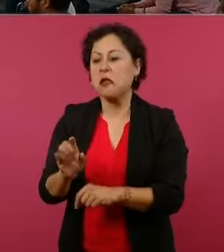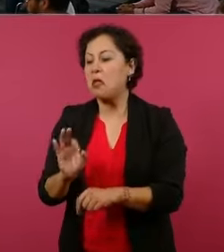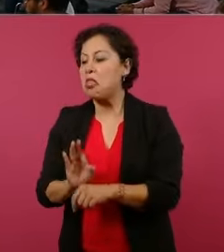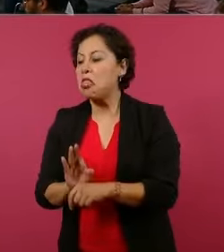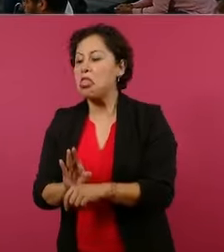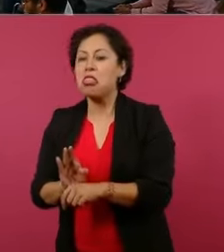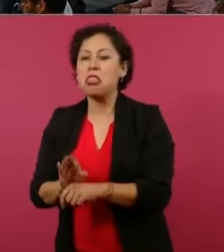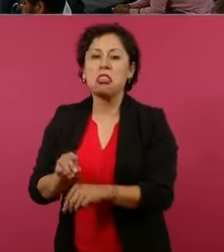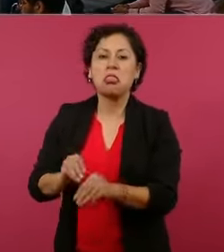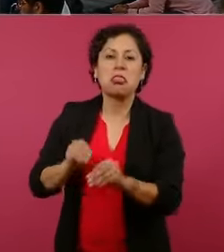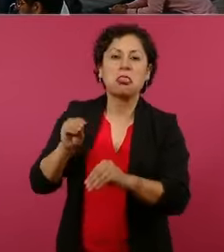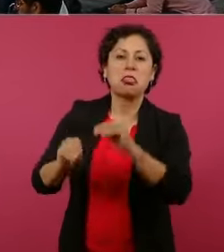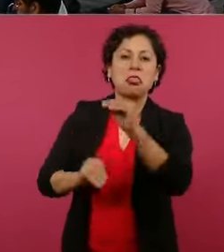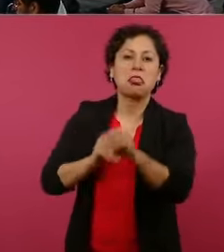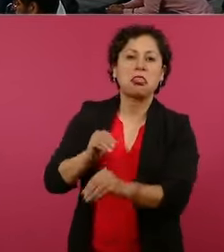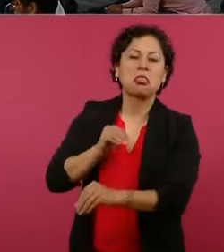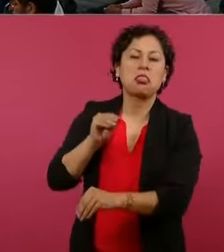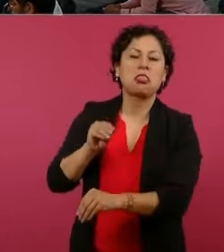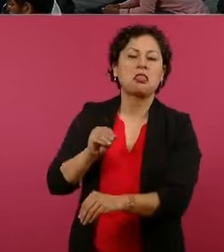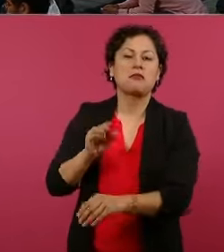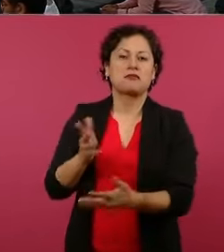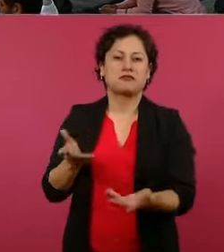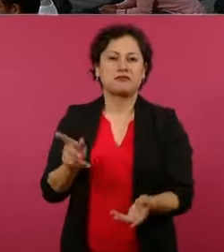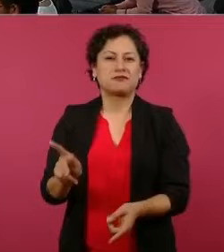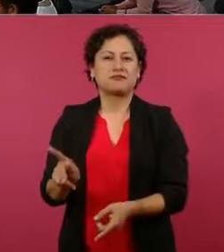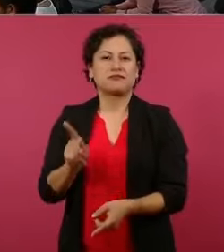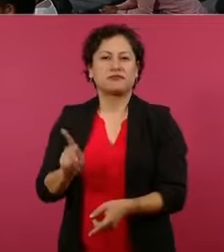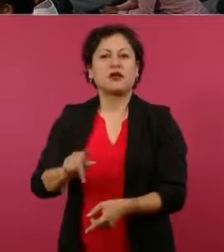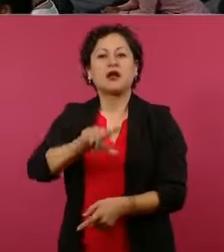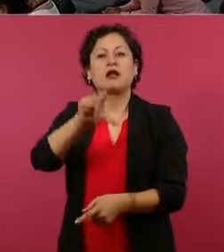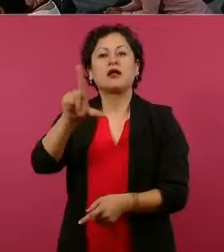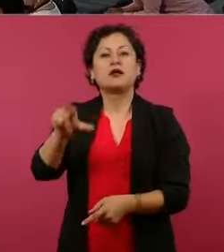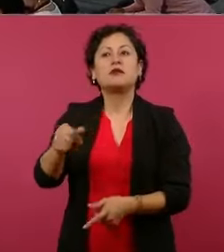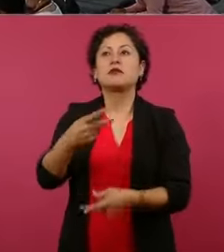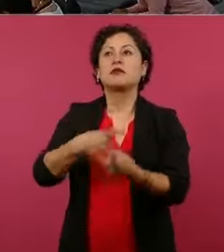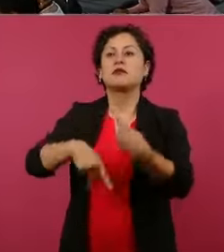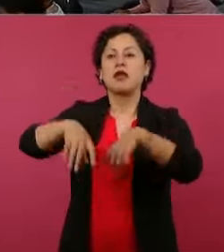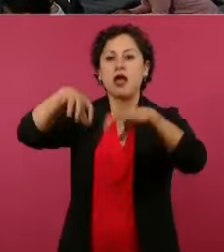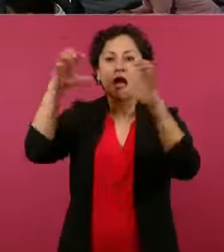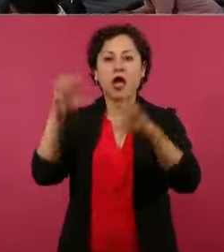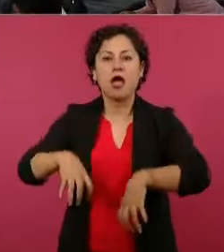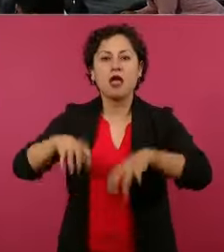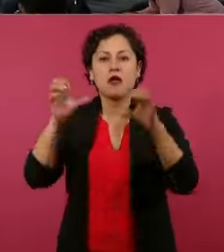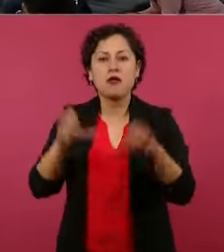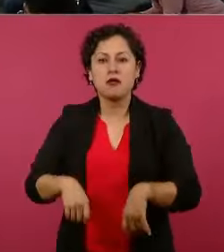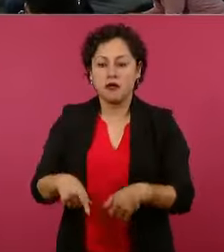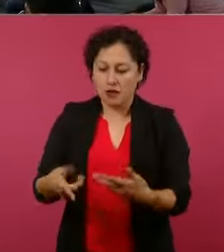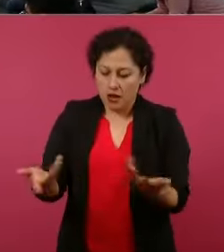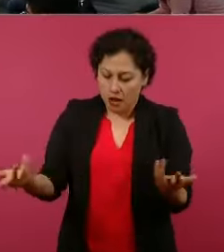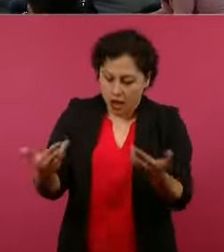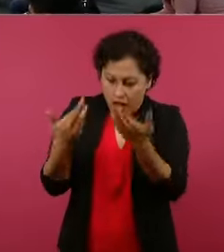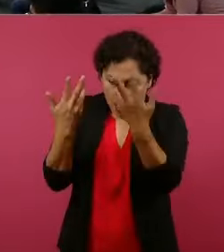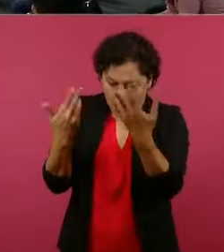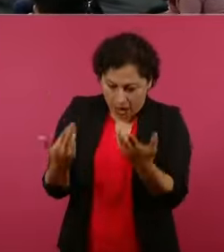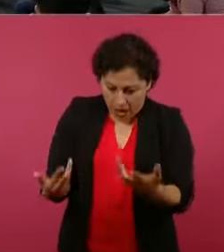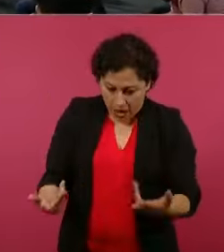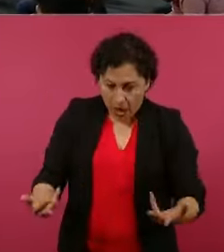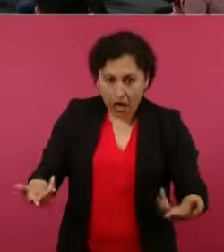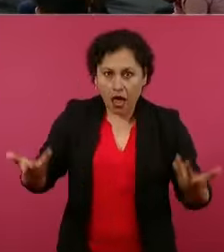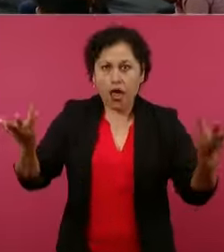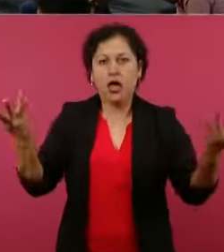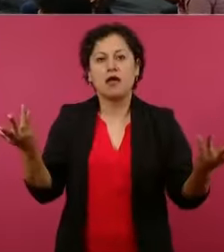camino y vienen las lluvias ya se volvió el camino de nuevo de terracería